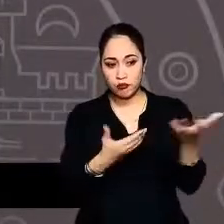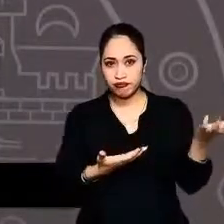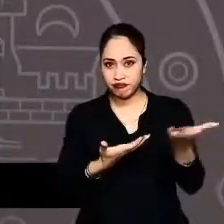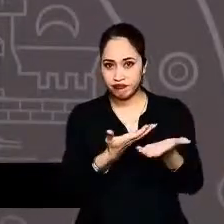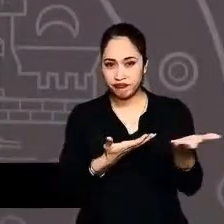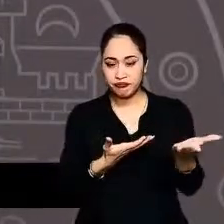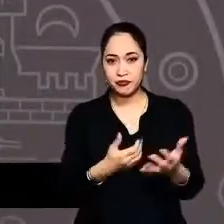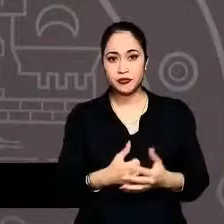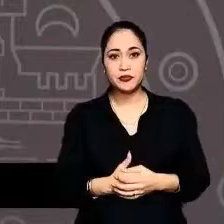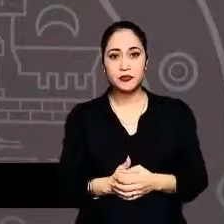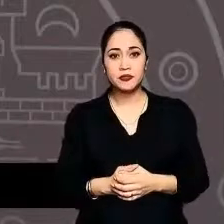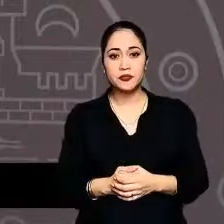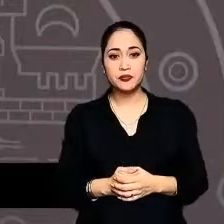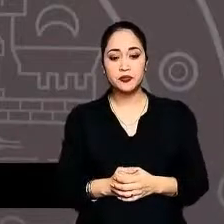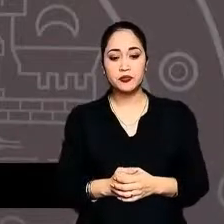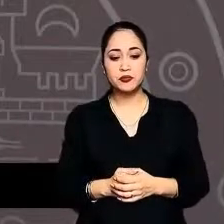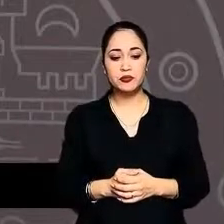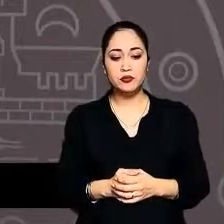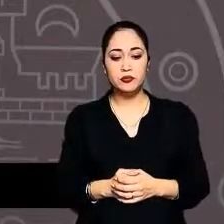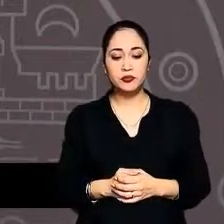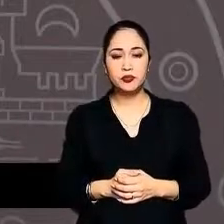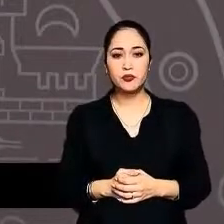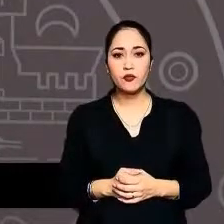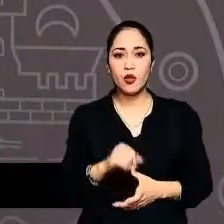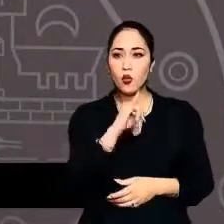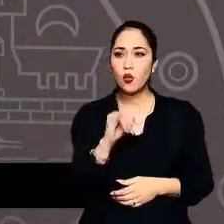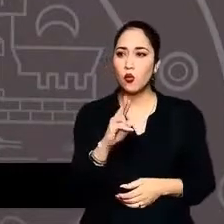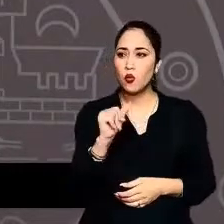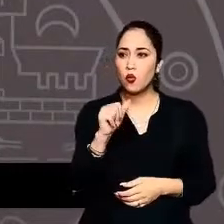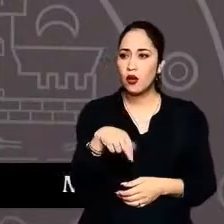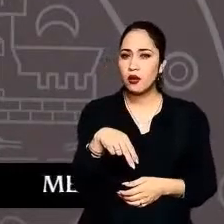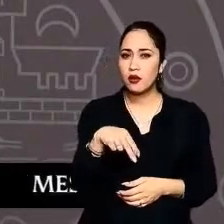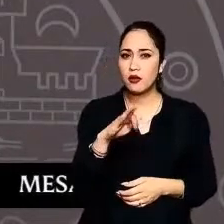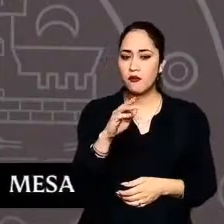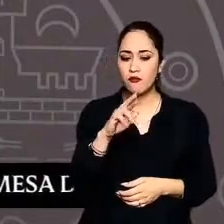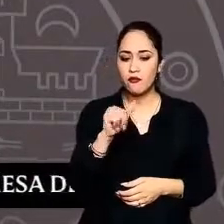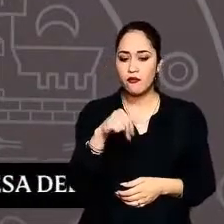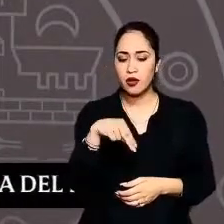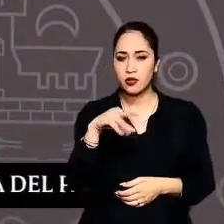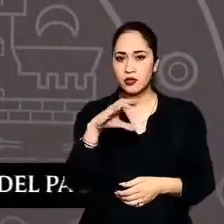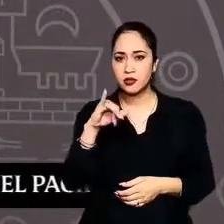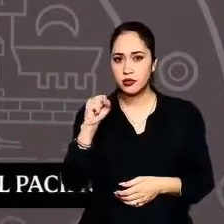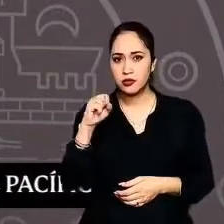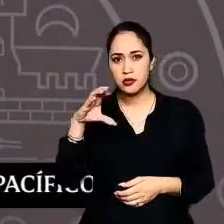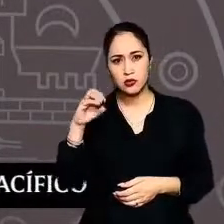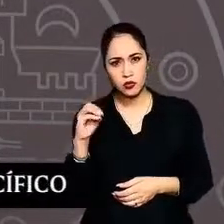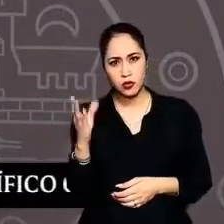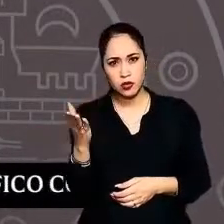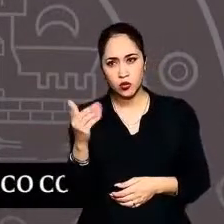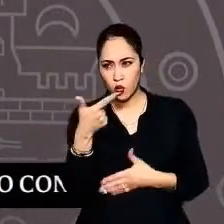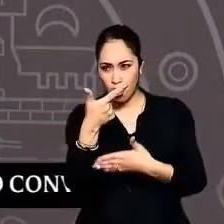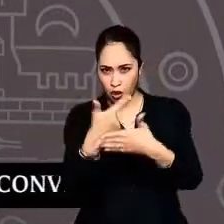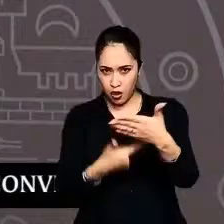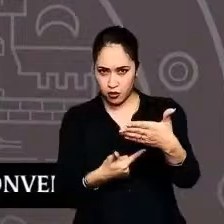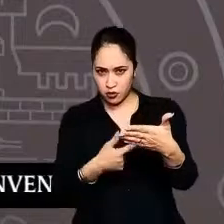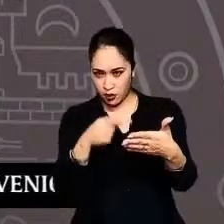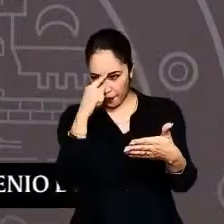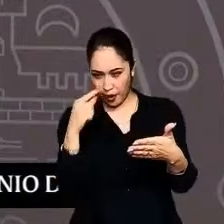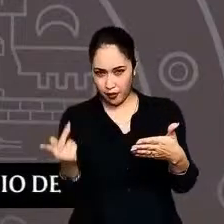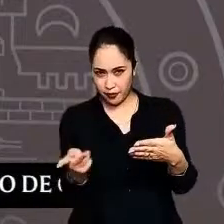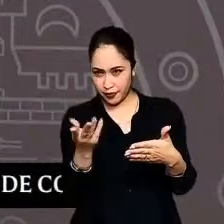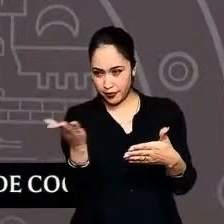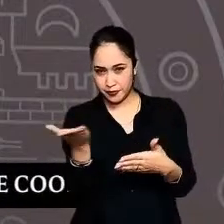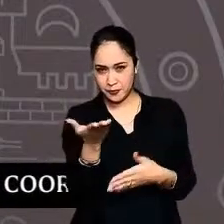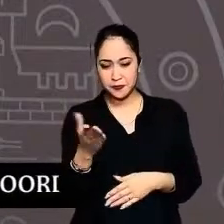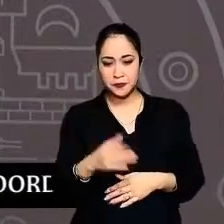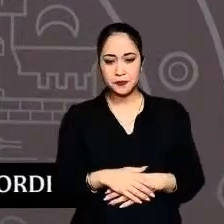¿Alguien más? Sí. Juan Francisco. Juan Francisco, que estabas además en la lista de las preguntas. Sí, aprovecha las dos por